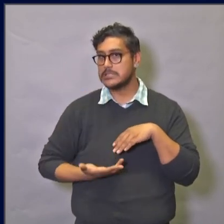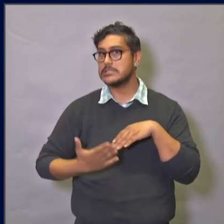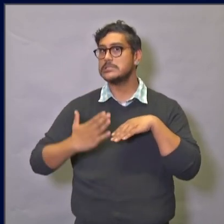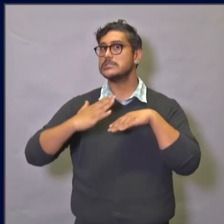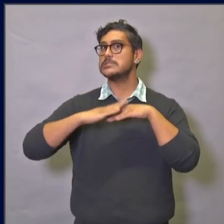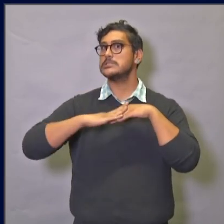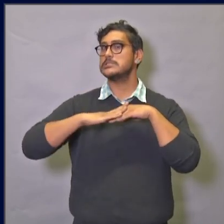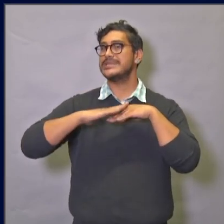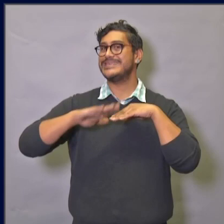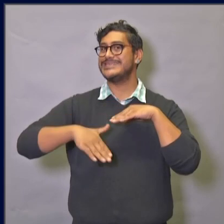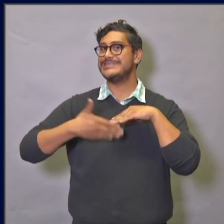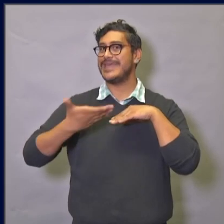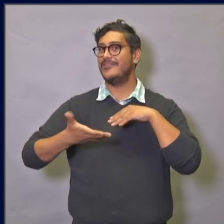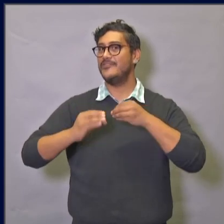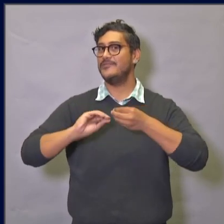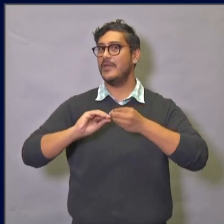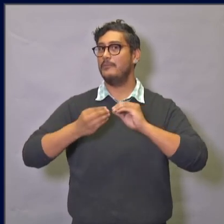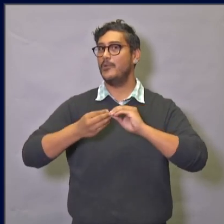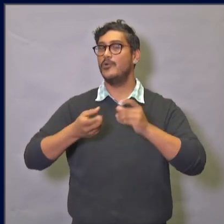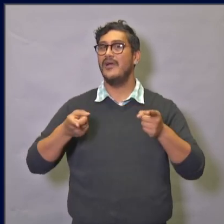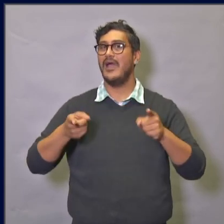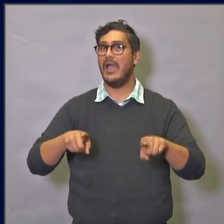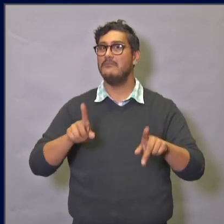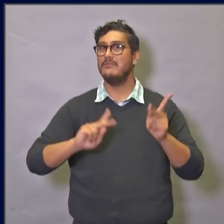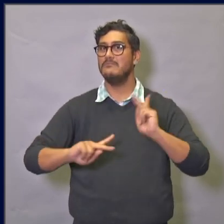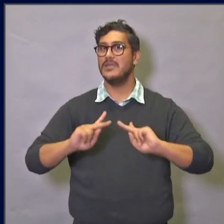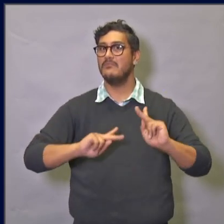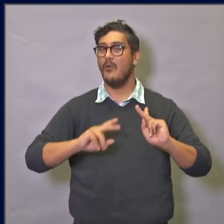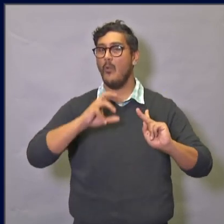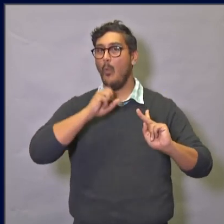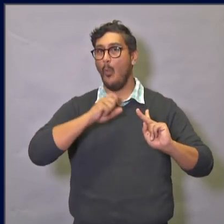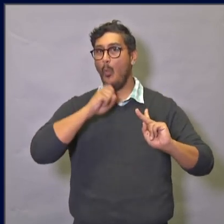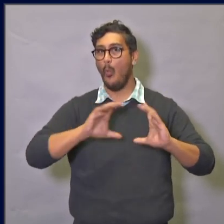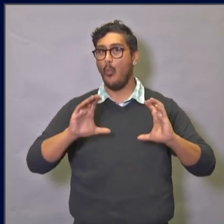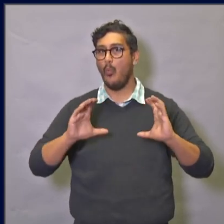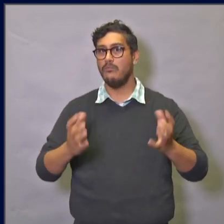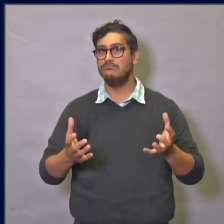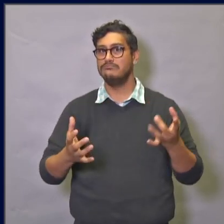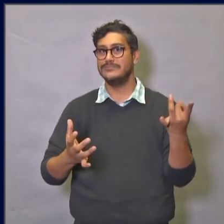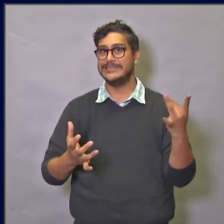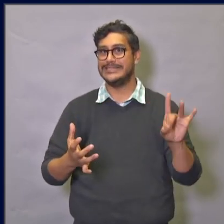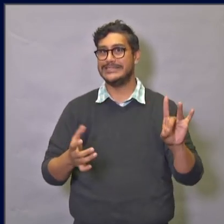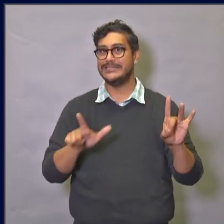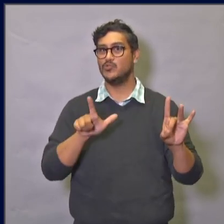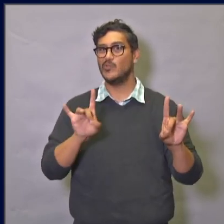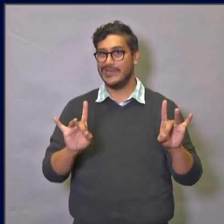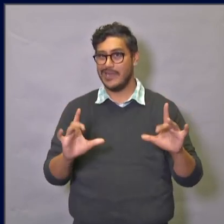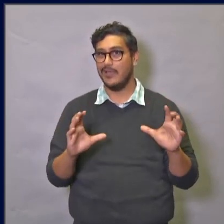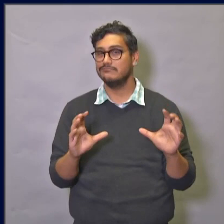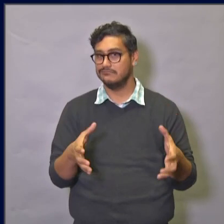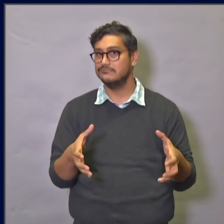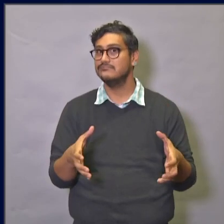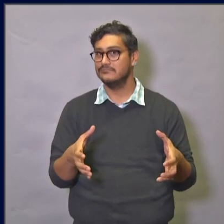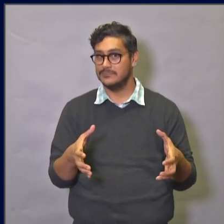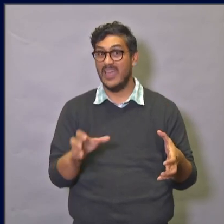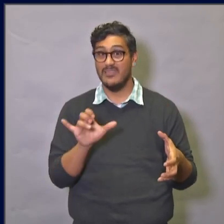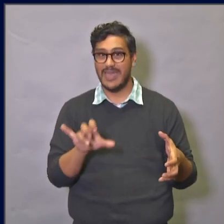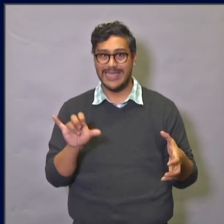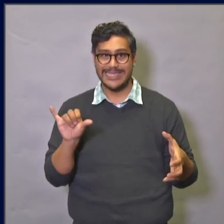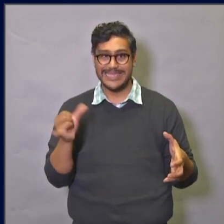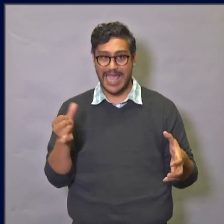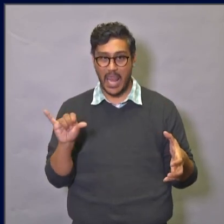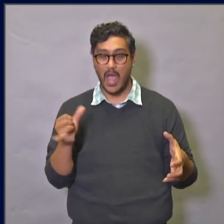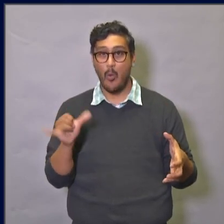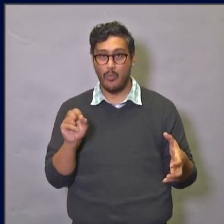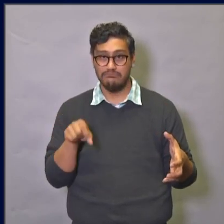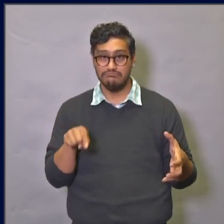de fallecimientos que ocurren entre las personas entre las edades de 18 a 28 años. Esta es la línea amarilla que